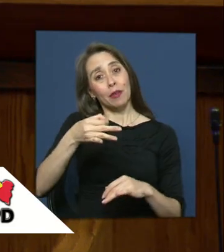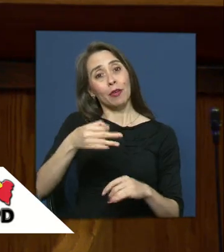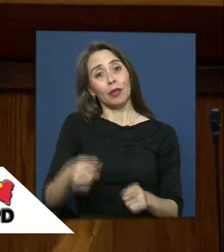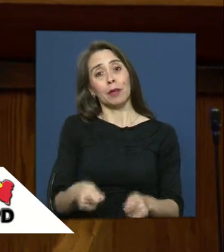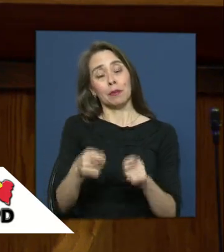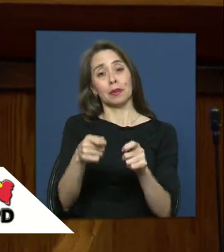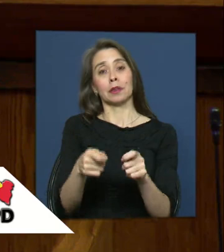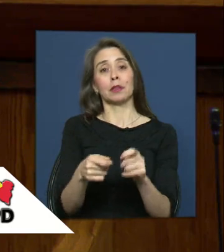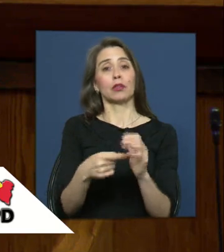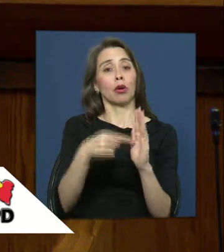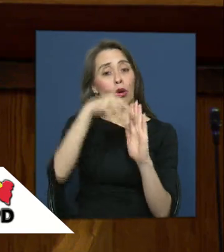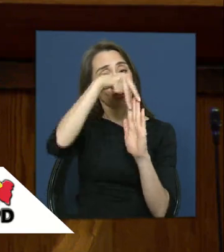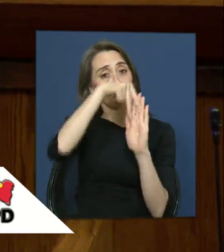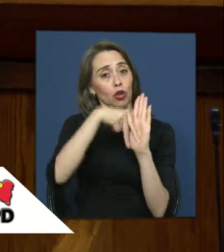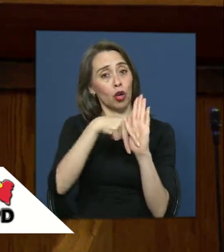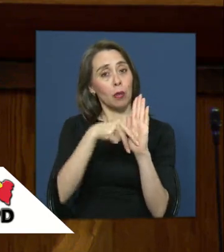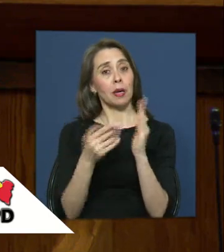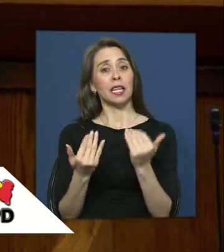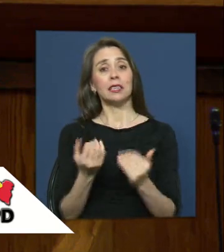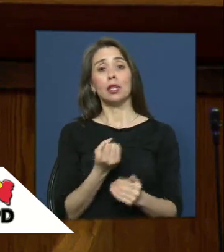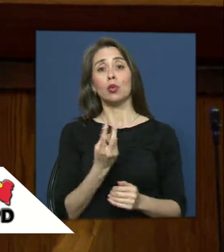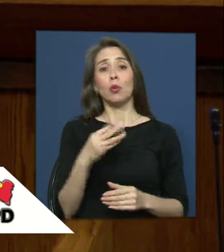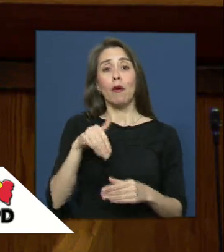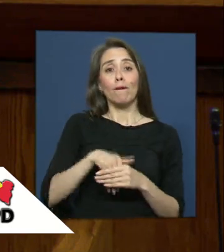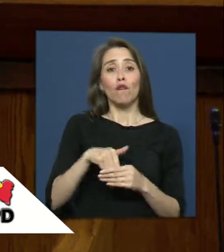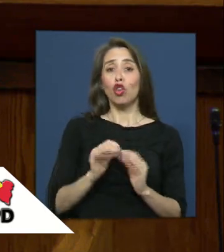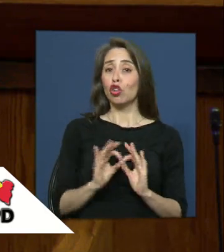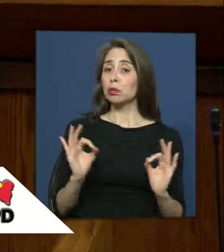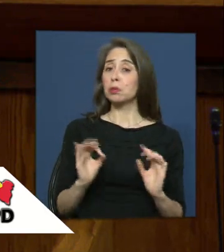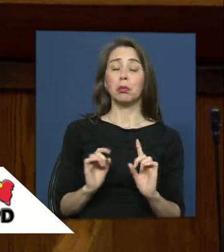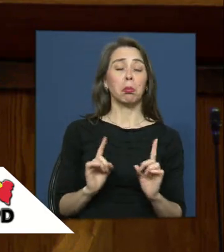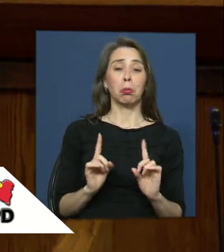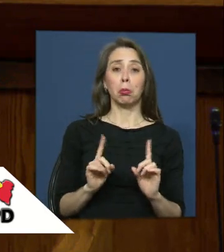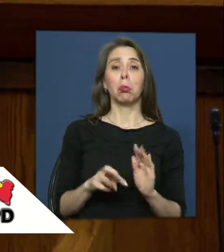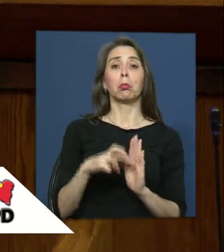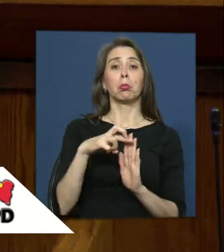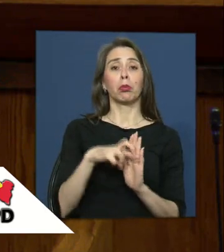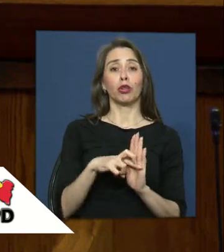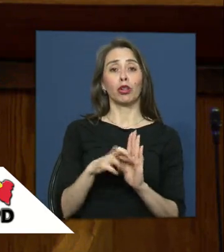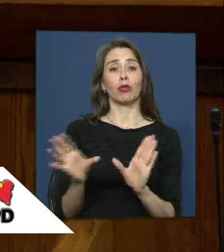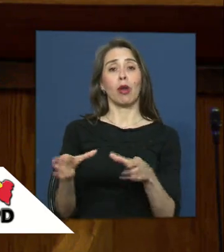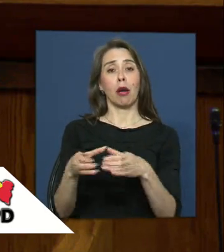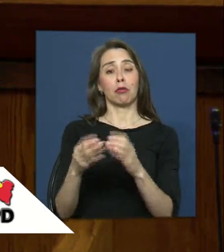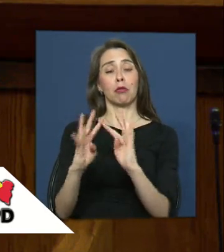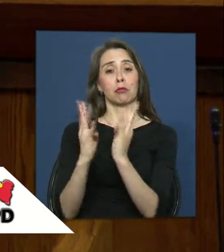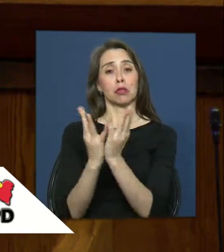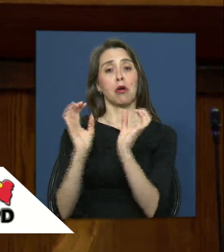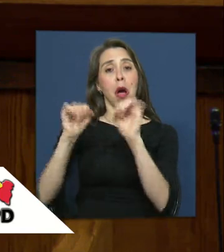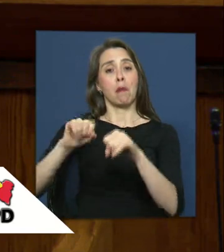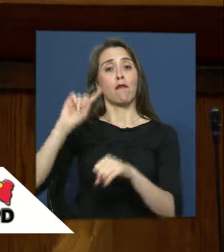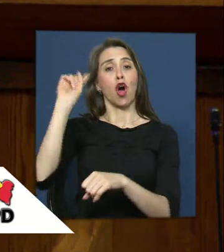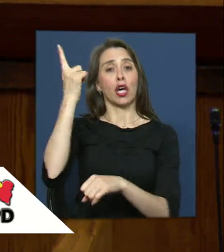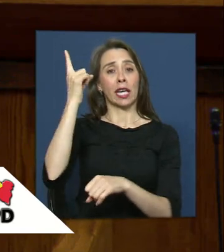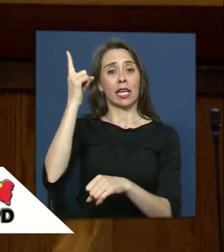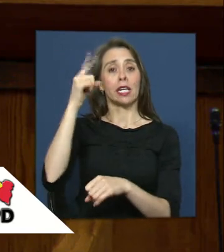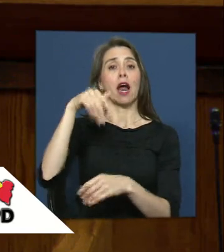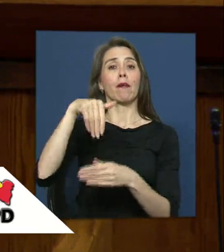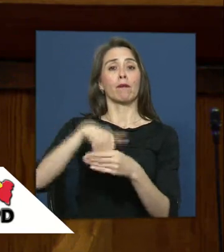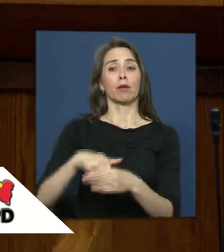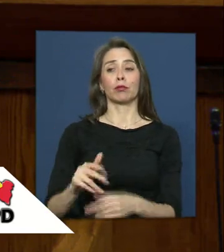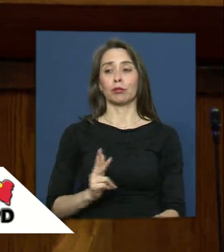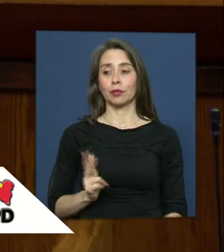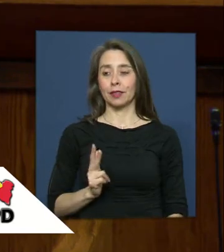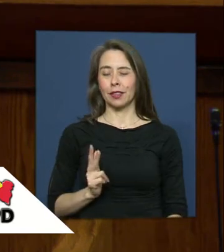no tiene normas de quórum especial. El proyecto fue aprobado en general por la unanimidad con los votos de los